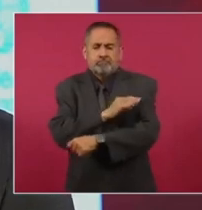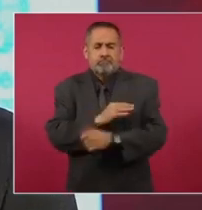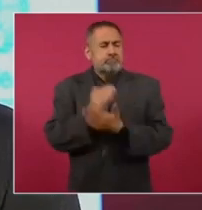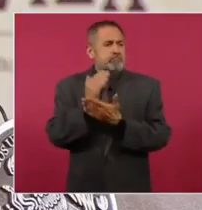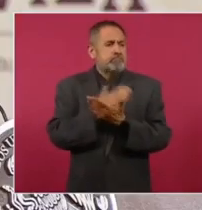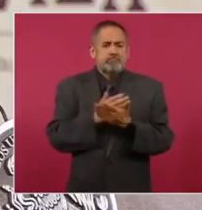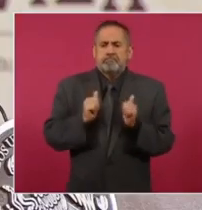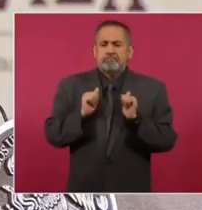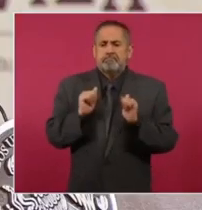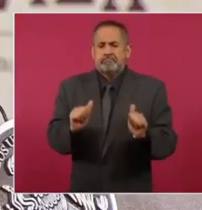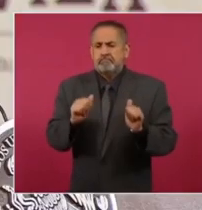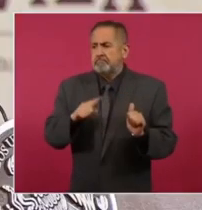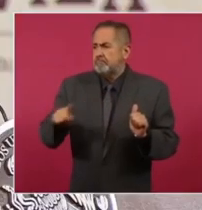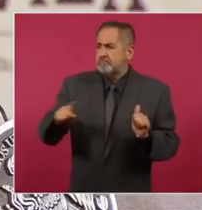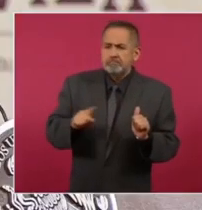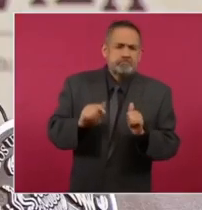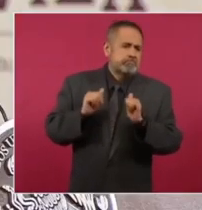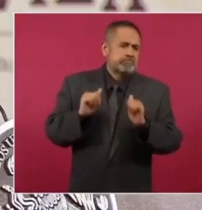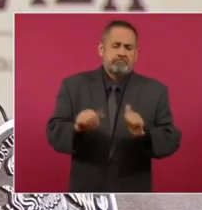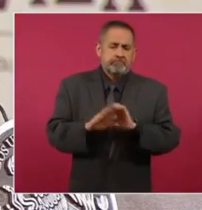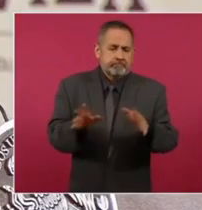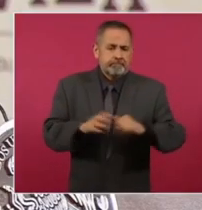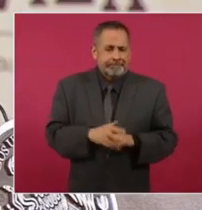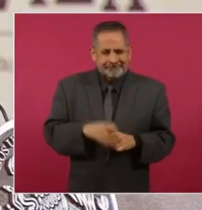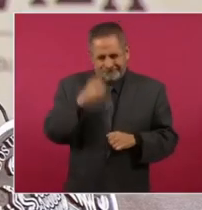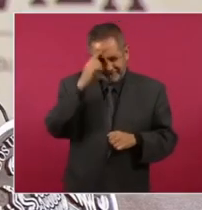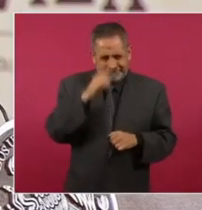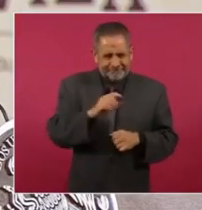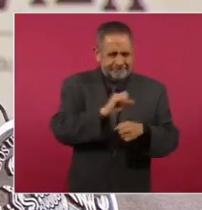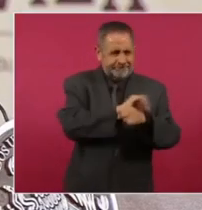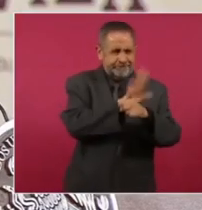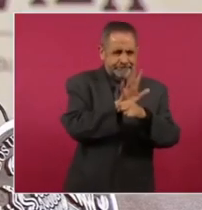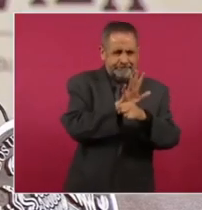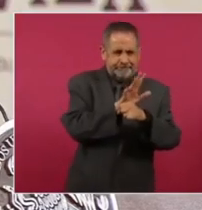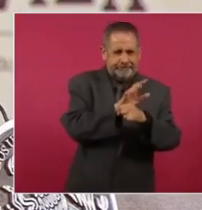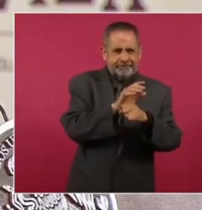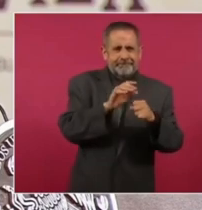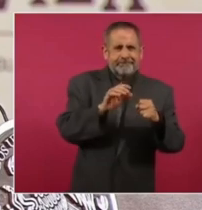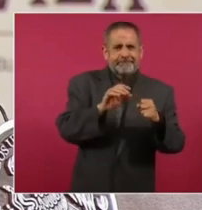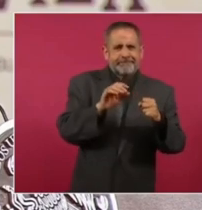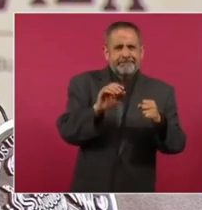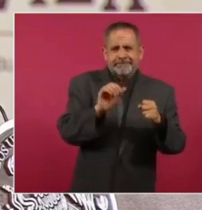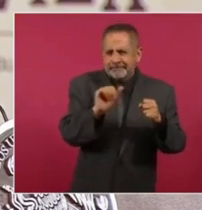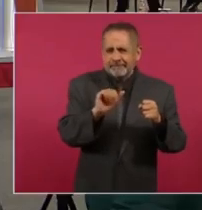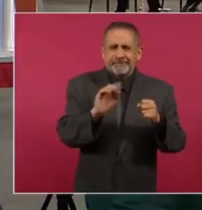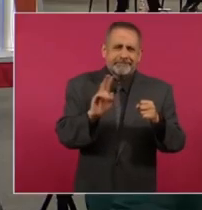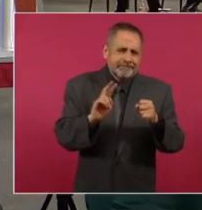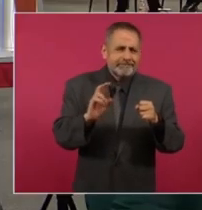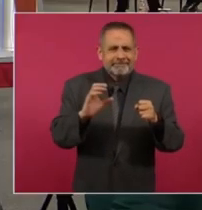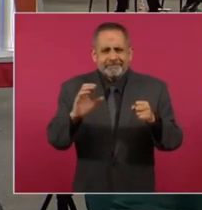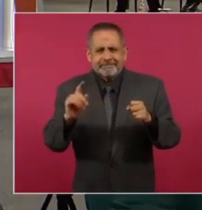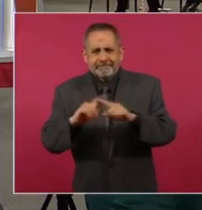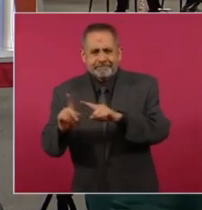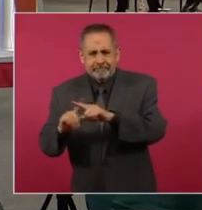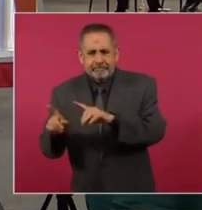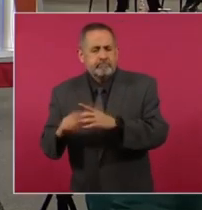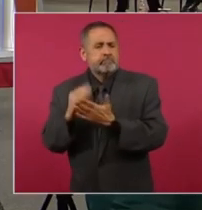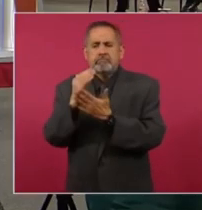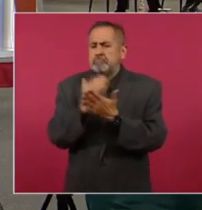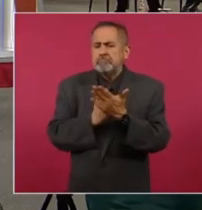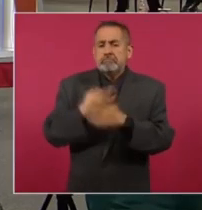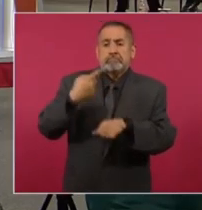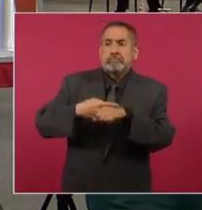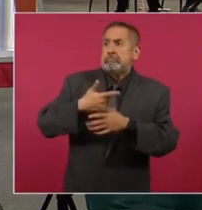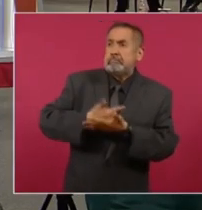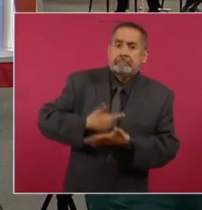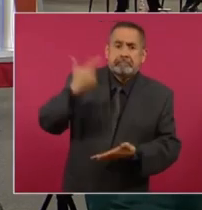supuesto. También que las variantes actuales del virus SARS-CoV-2 son variantes menos virulentas, es decir, tienen menor